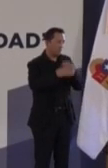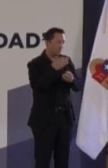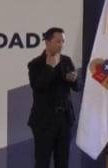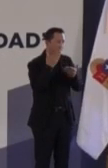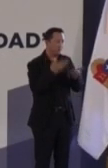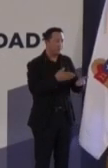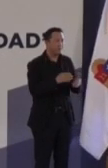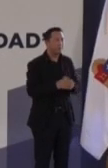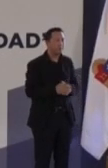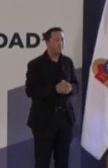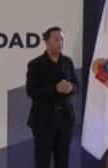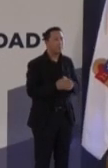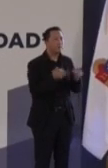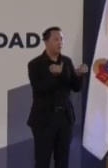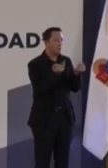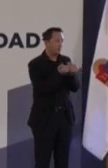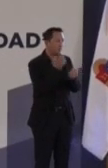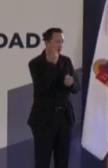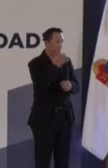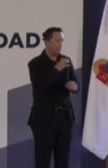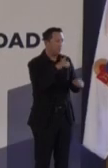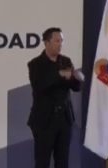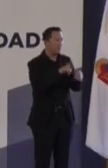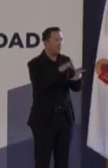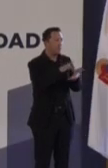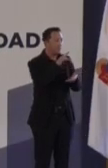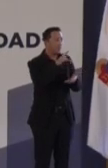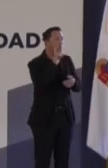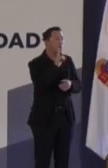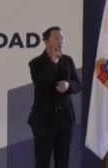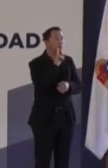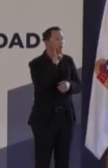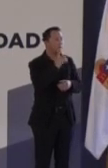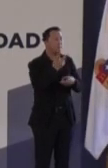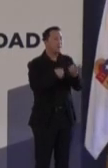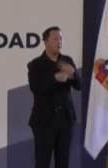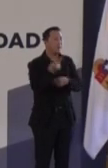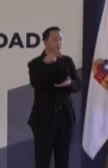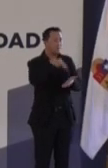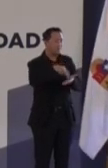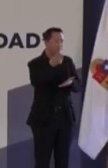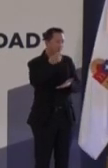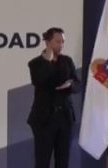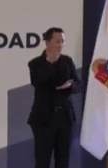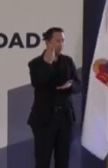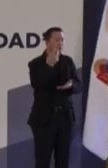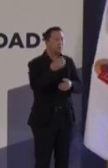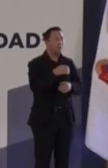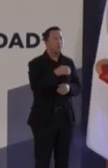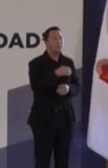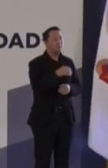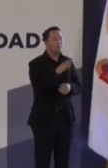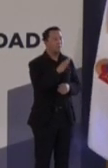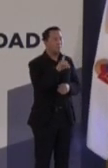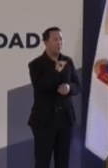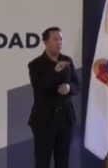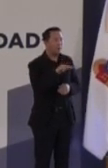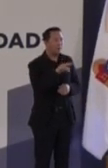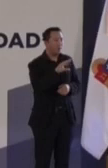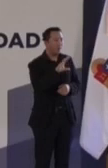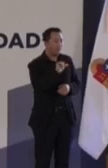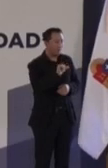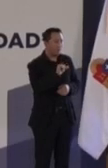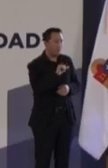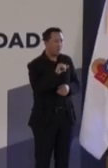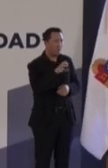agradecer también, muy en especial, a nuestra ponente Blanca Estela Espinosa Peregrino, consultora en inclusión